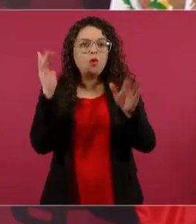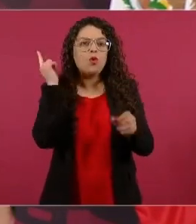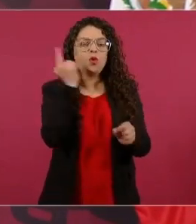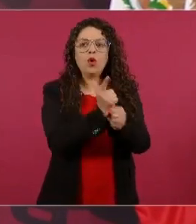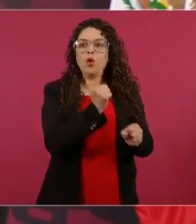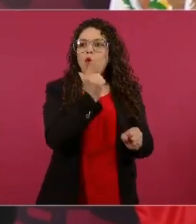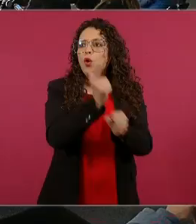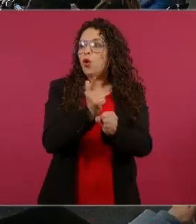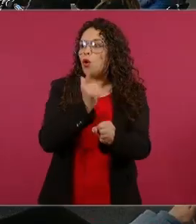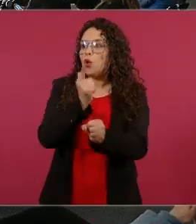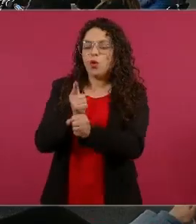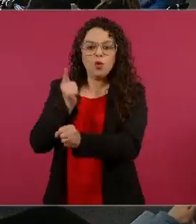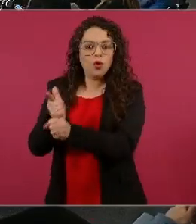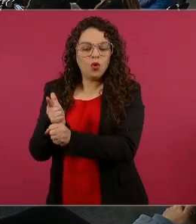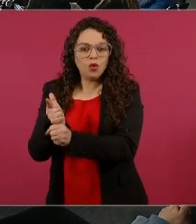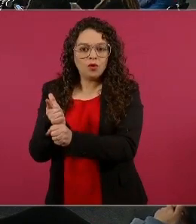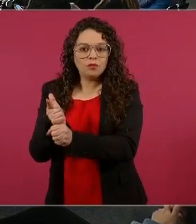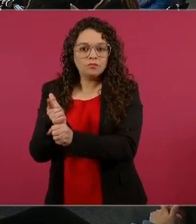cuando